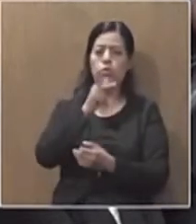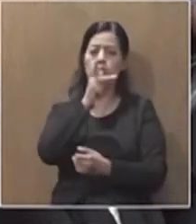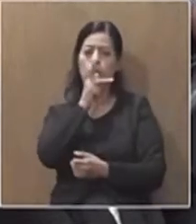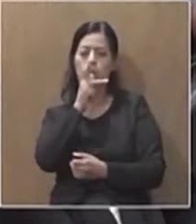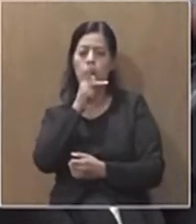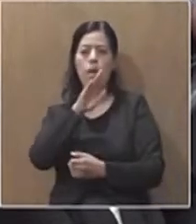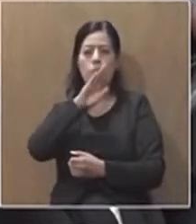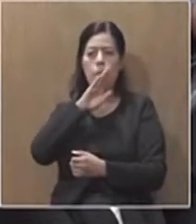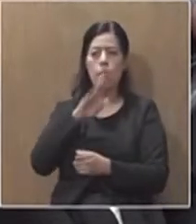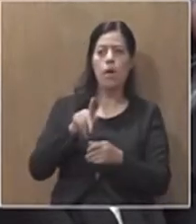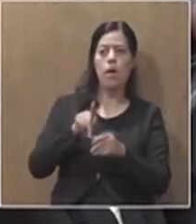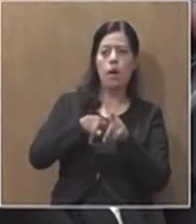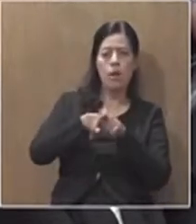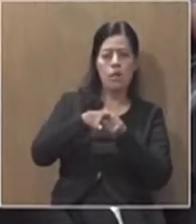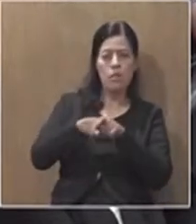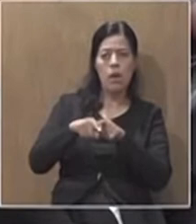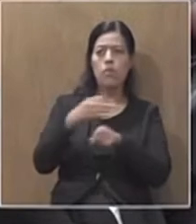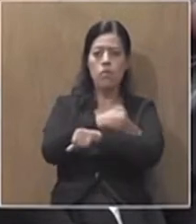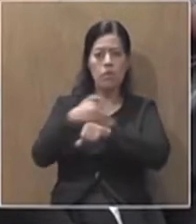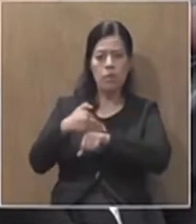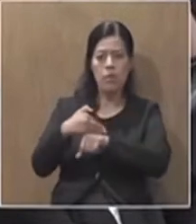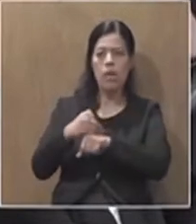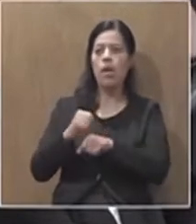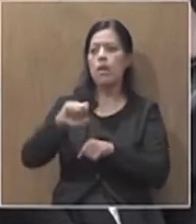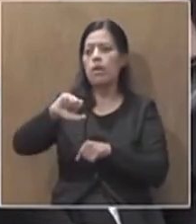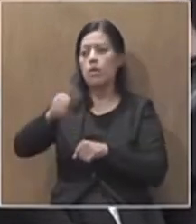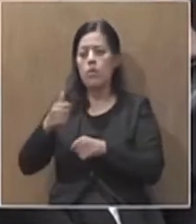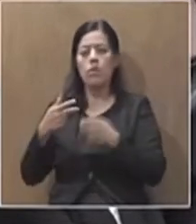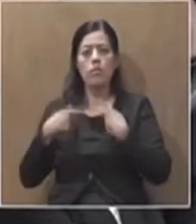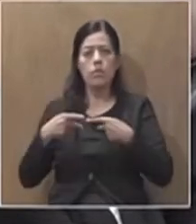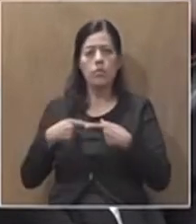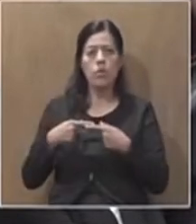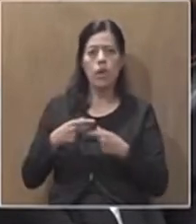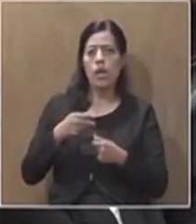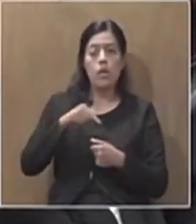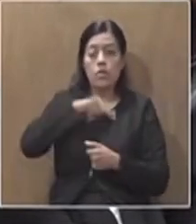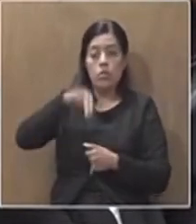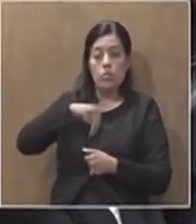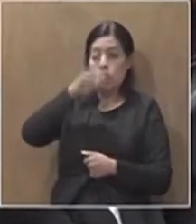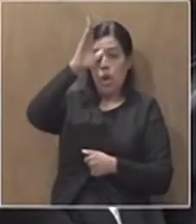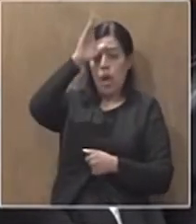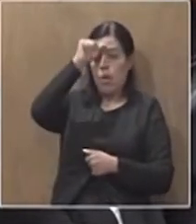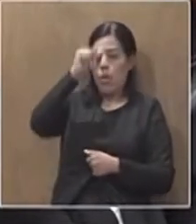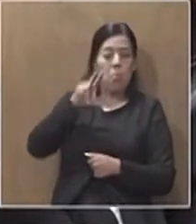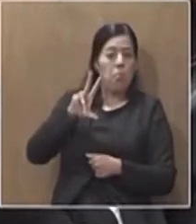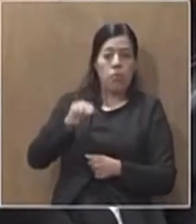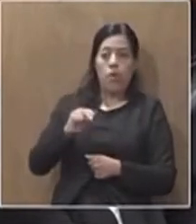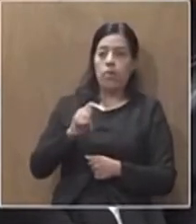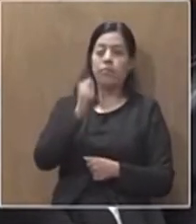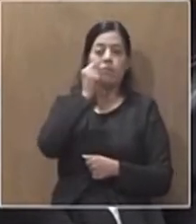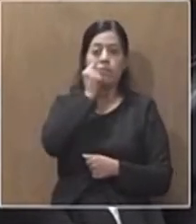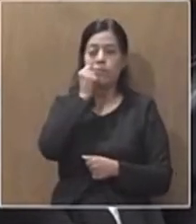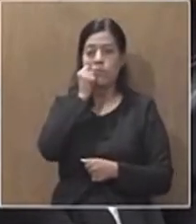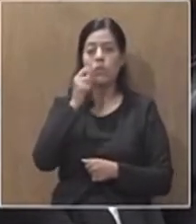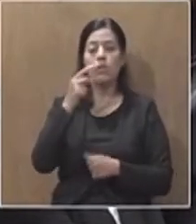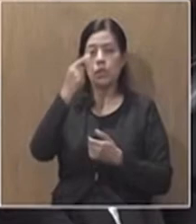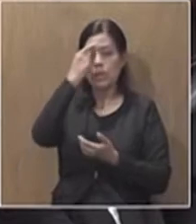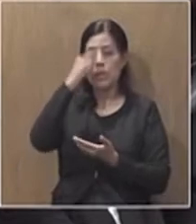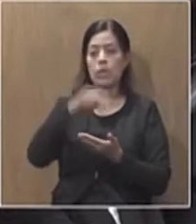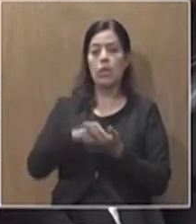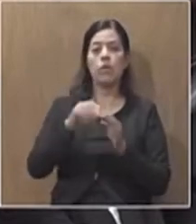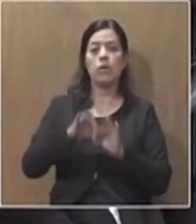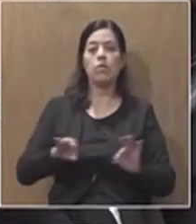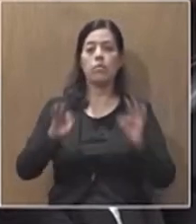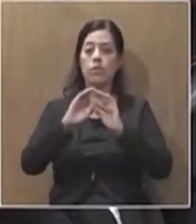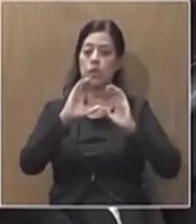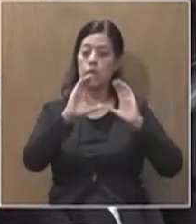de alguien parientes de alguien entonces yo le pediría eso este independientemente que no estemos de acuerdo con lo que se votó etcétera Pero creo que hay que cuidar la integridad del